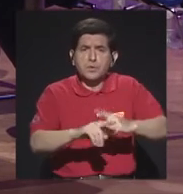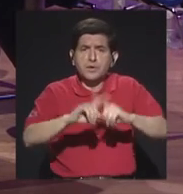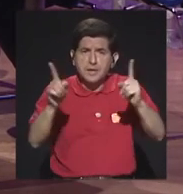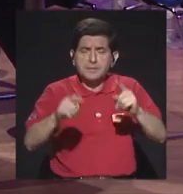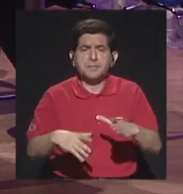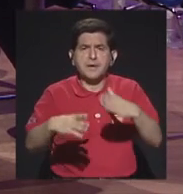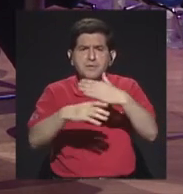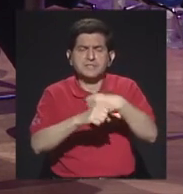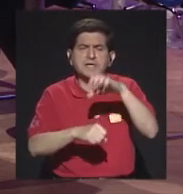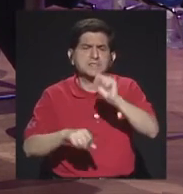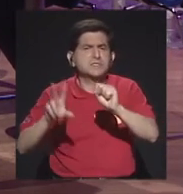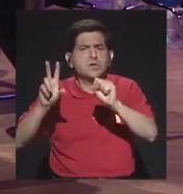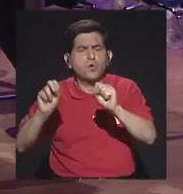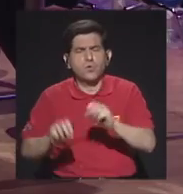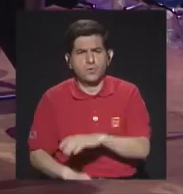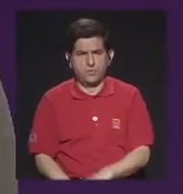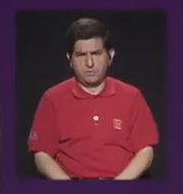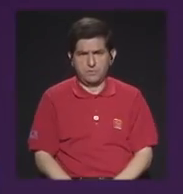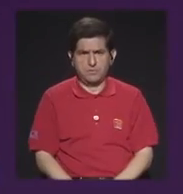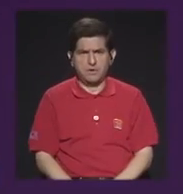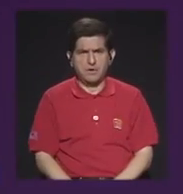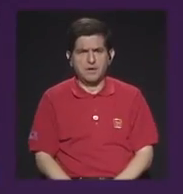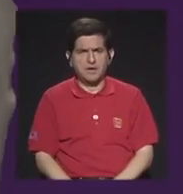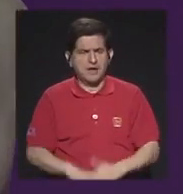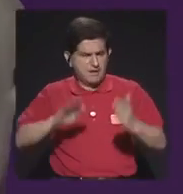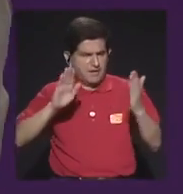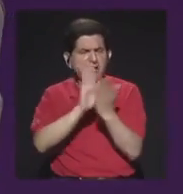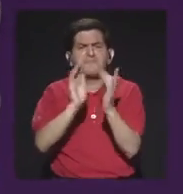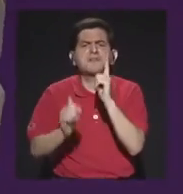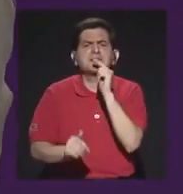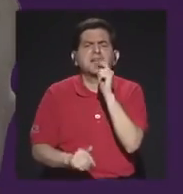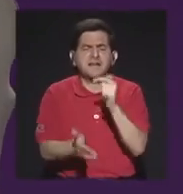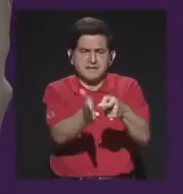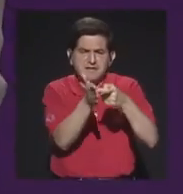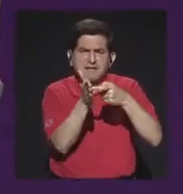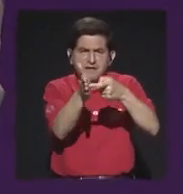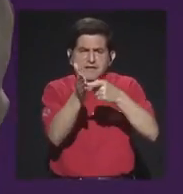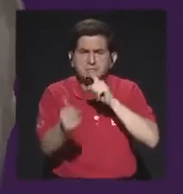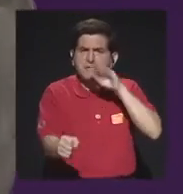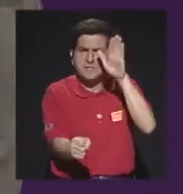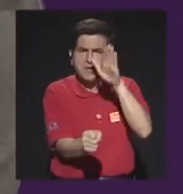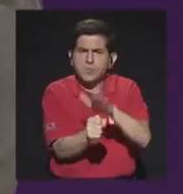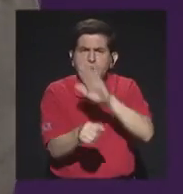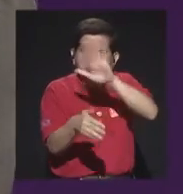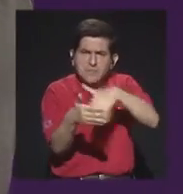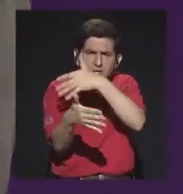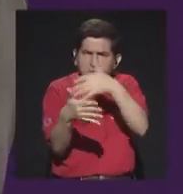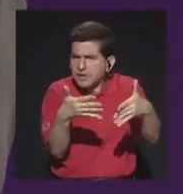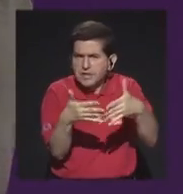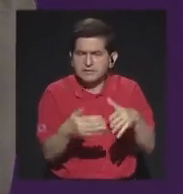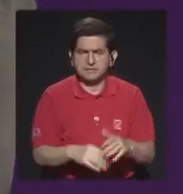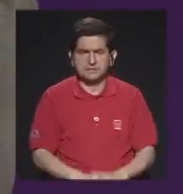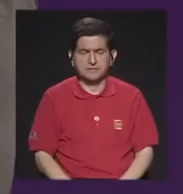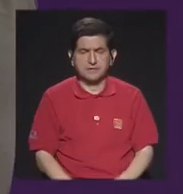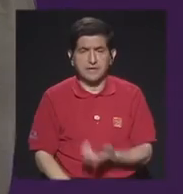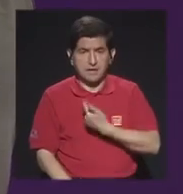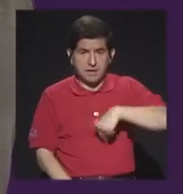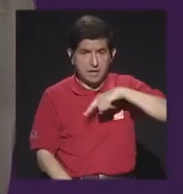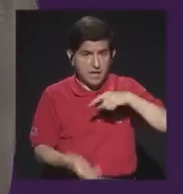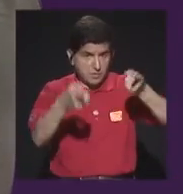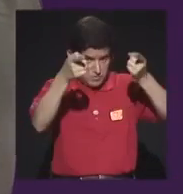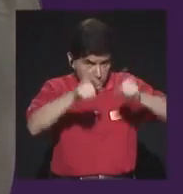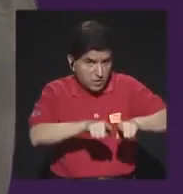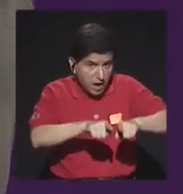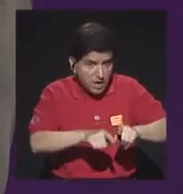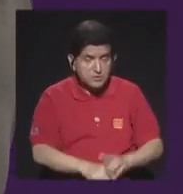logrado esto o no hemos logrado nada? ¿Ante quiénes tienen que exigen ustedes cumplimiento de sus agendas? Bueno, en el caso nuestro,